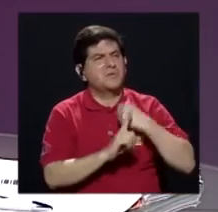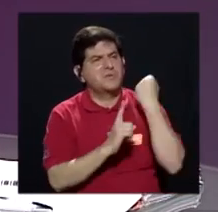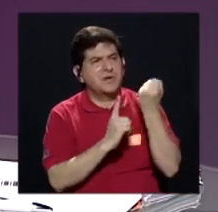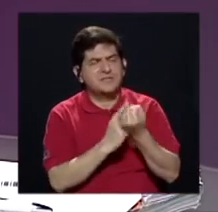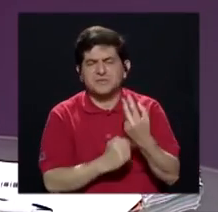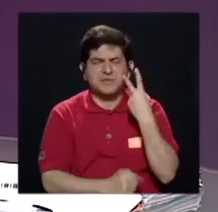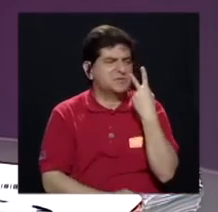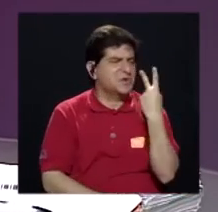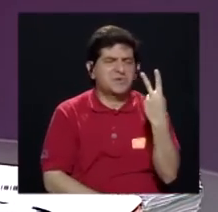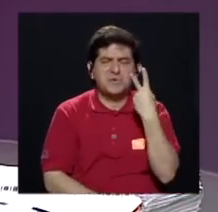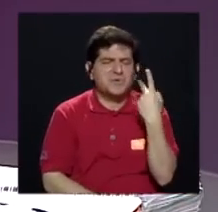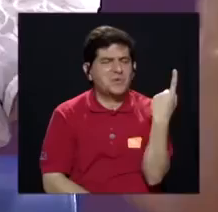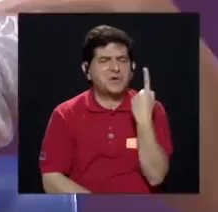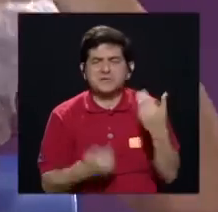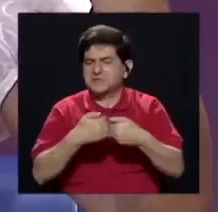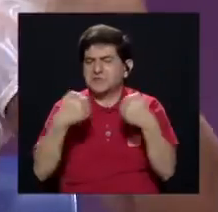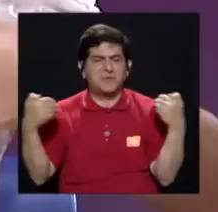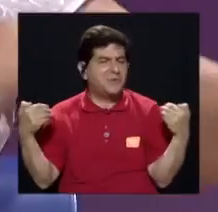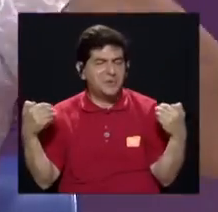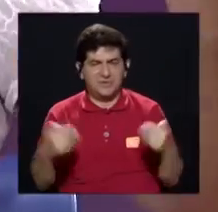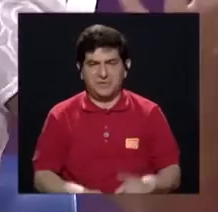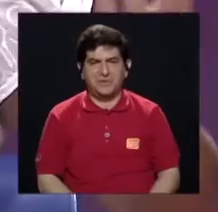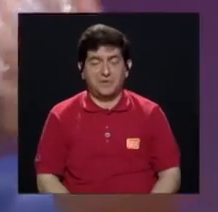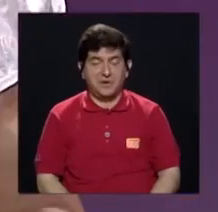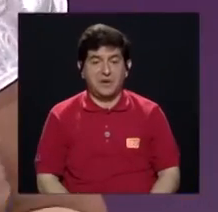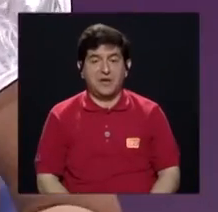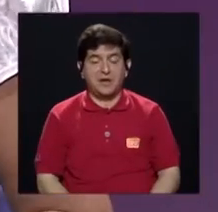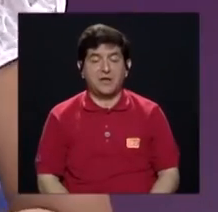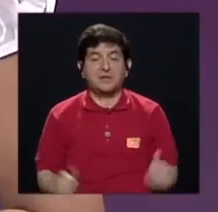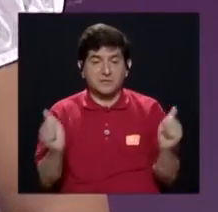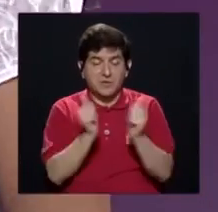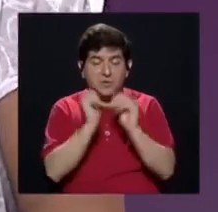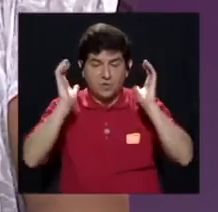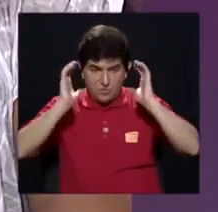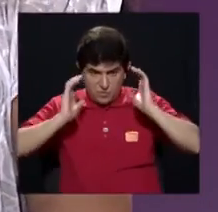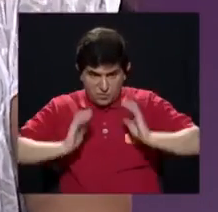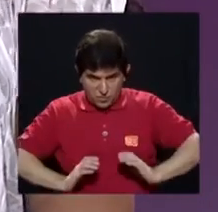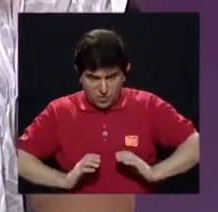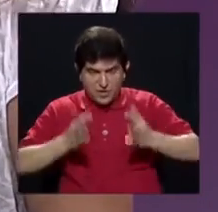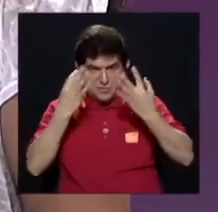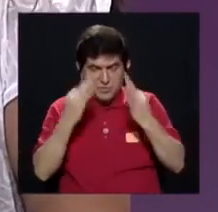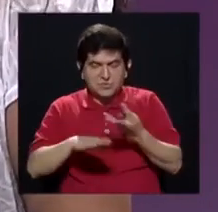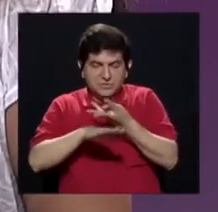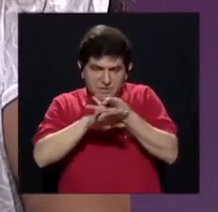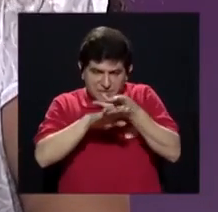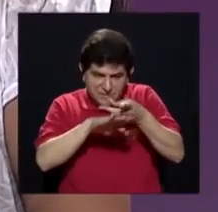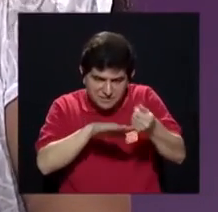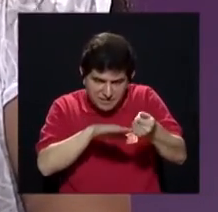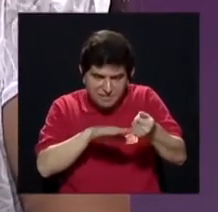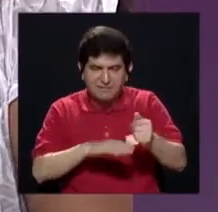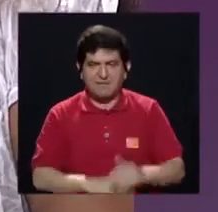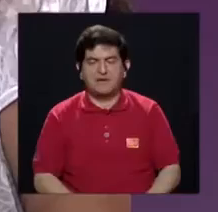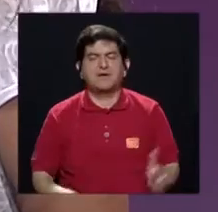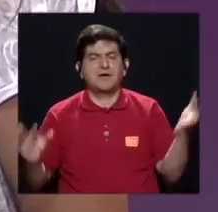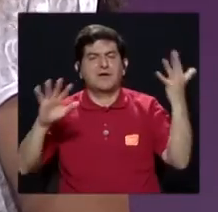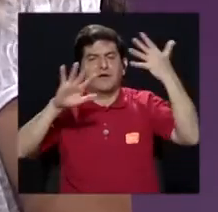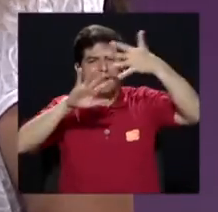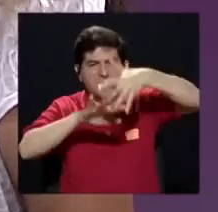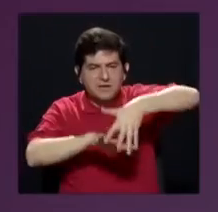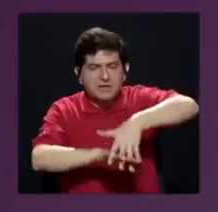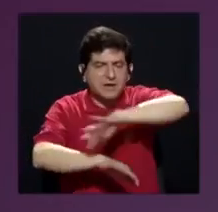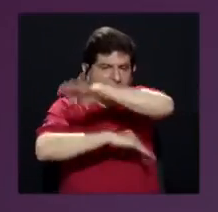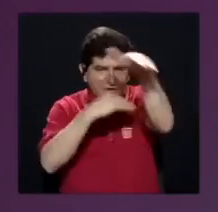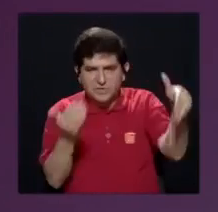una entidad aislada, sino que con nuestros cuerpos para sanar, integrarnos con el